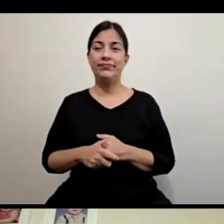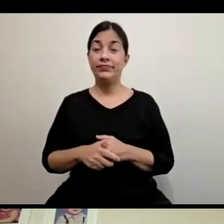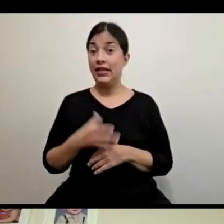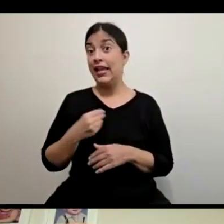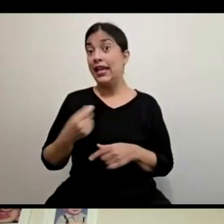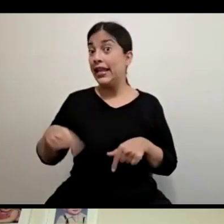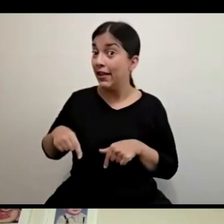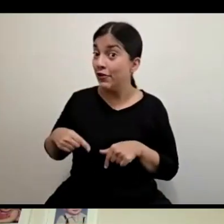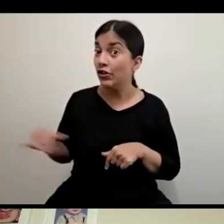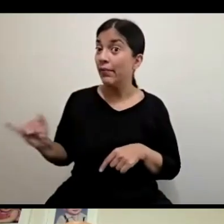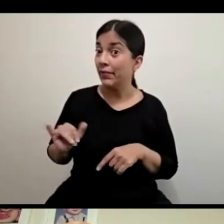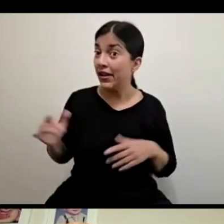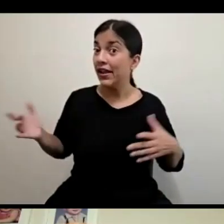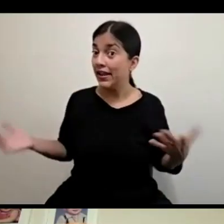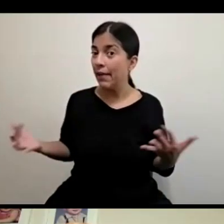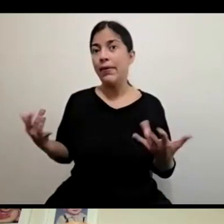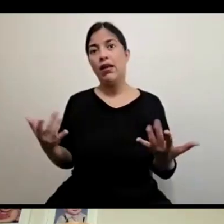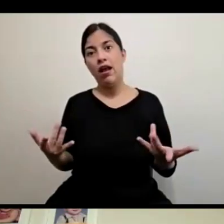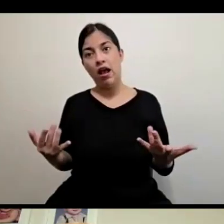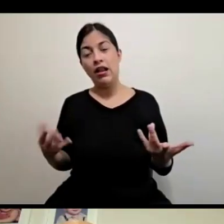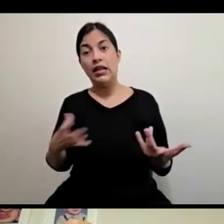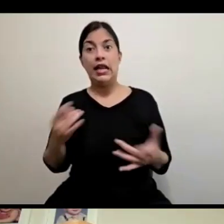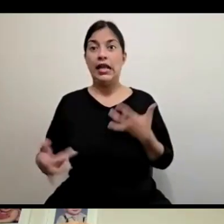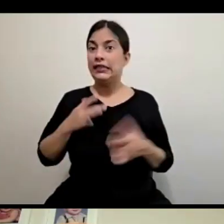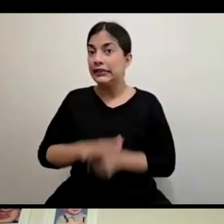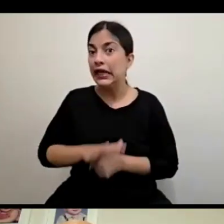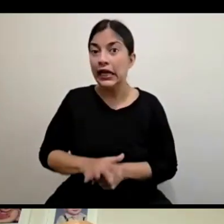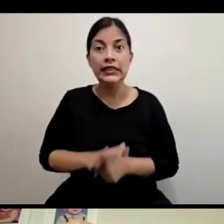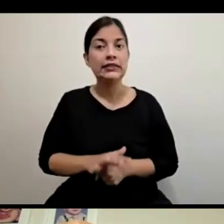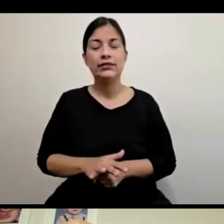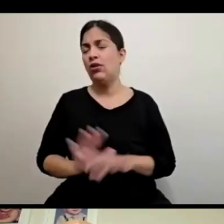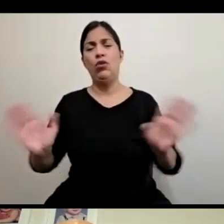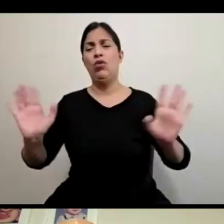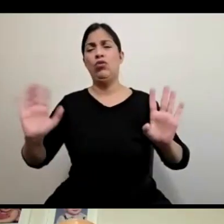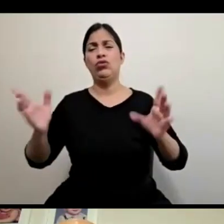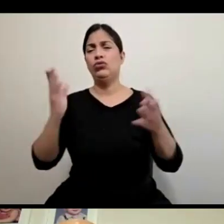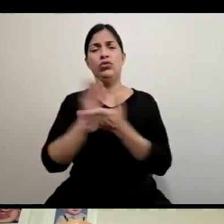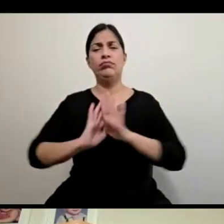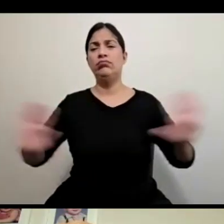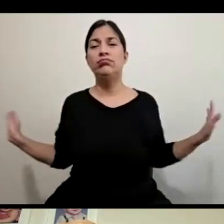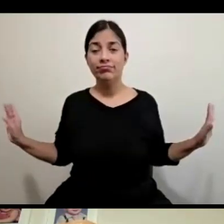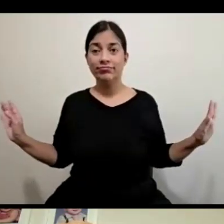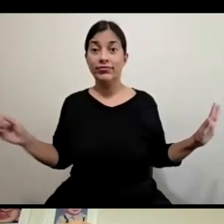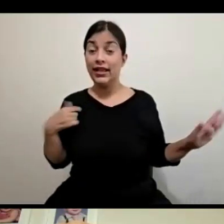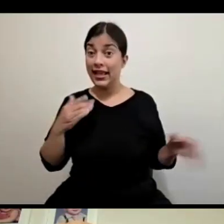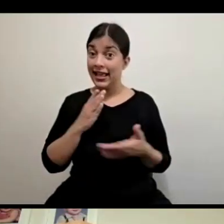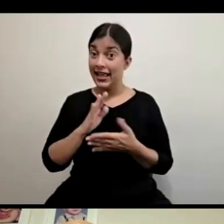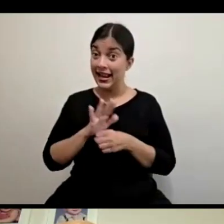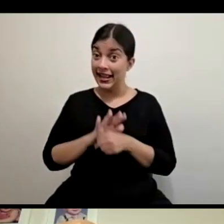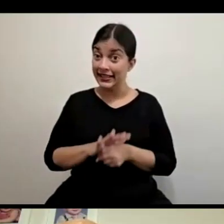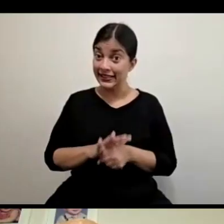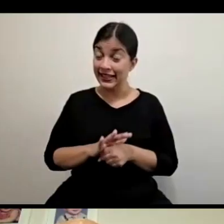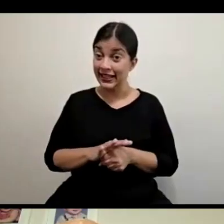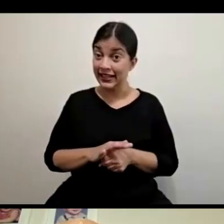porque también el pero nervio de esperar. No, el nervio y el estrés, no, muchacha, cállate. Además, yo el estrés de